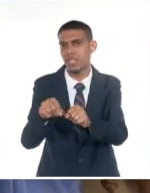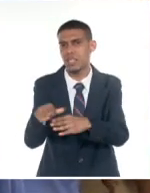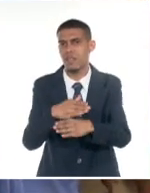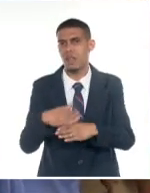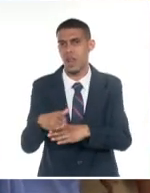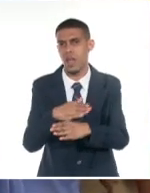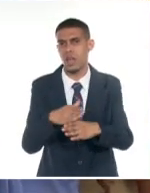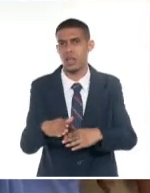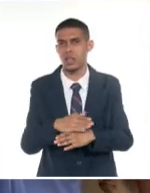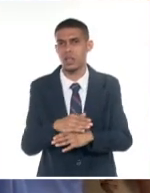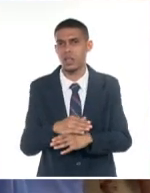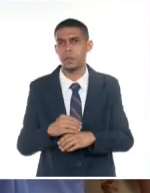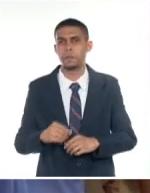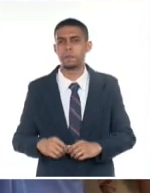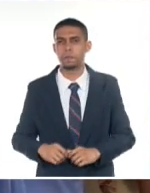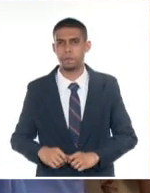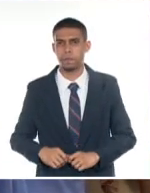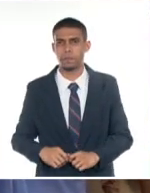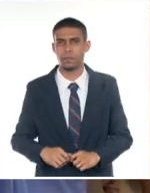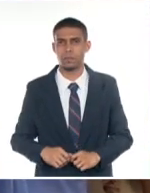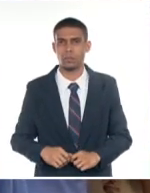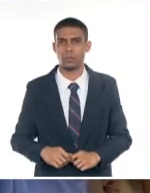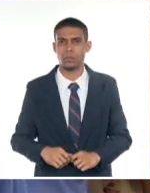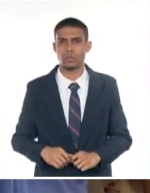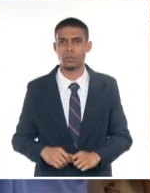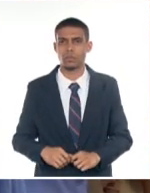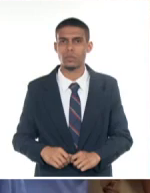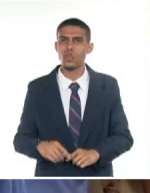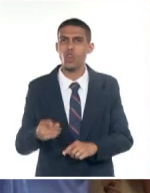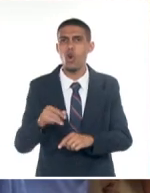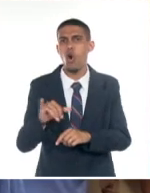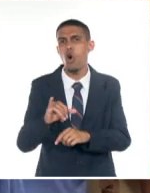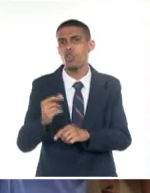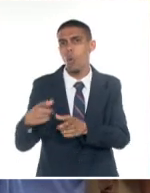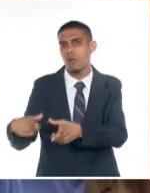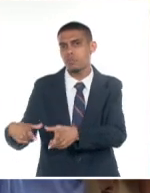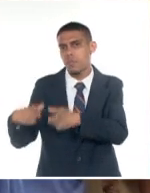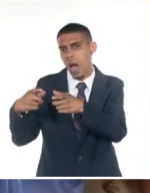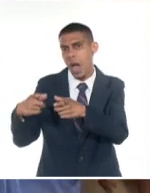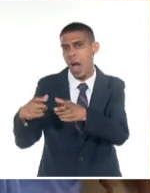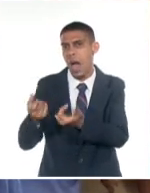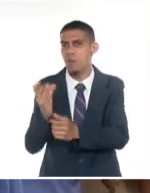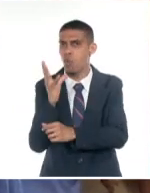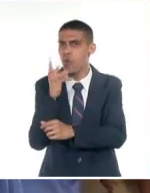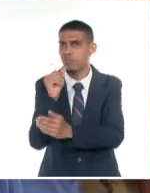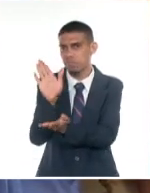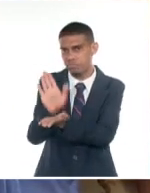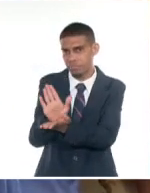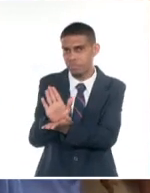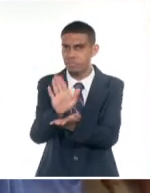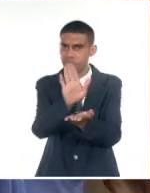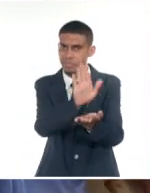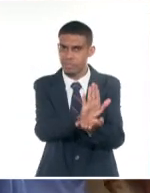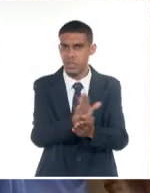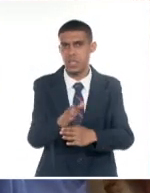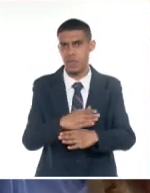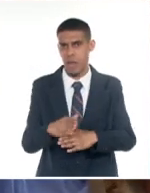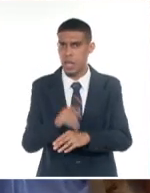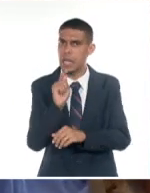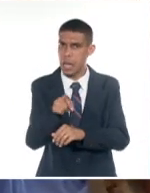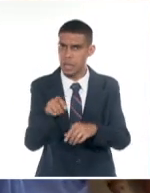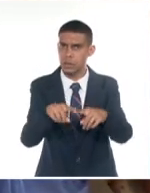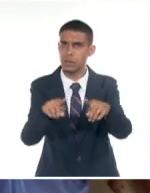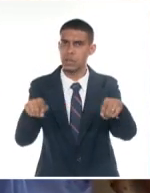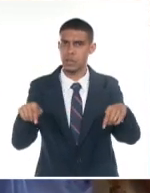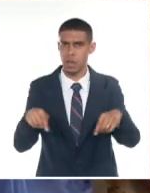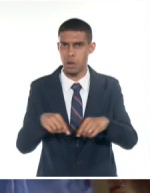en mucha menor medida entonces están las piezas tridimensionales como la escultura y las